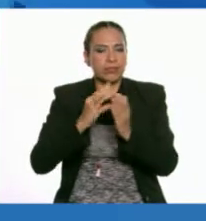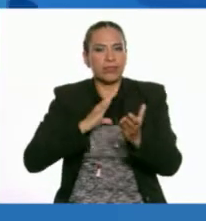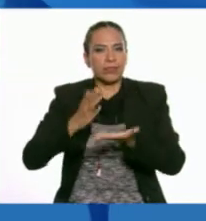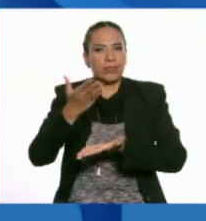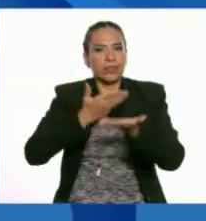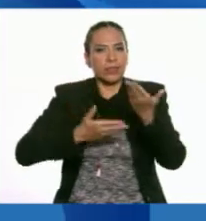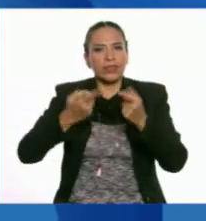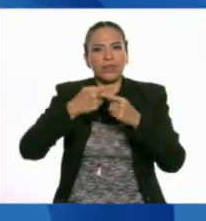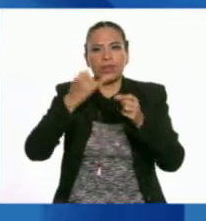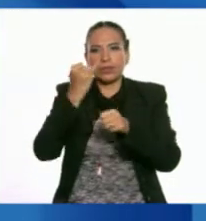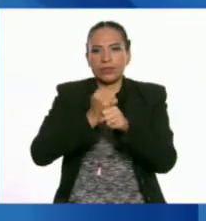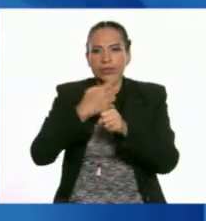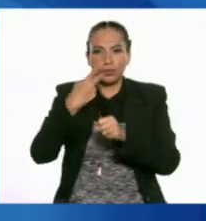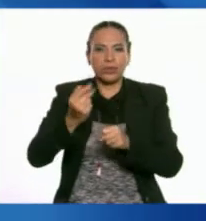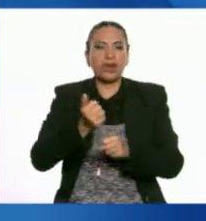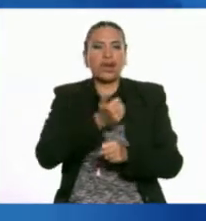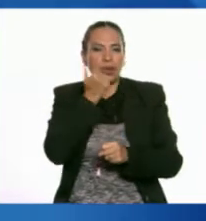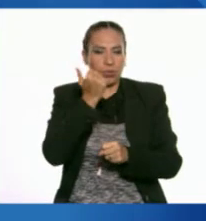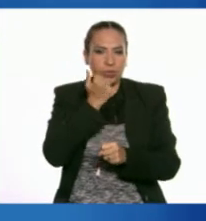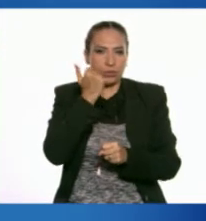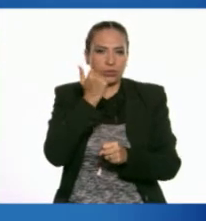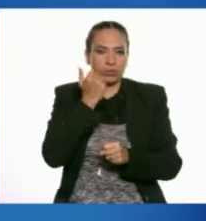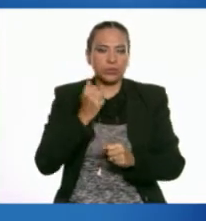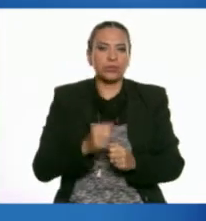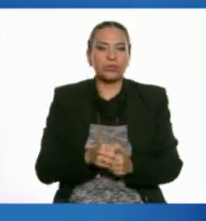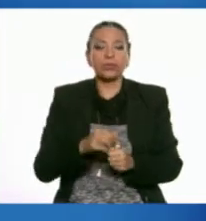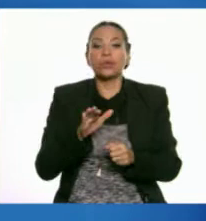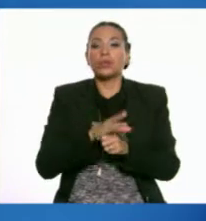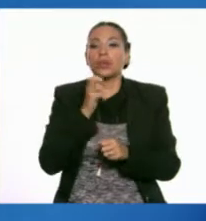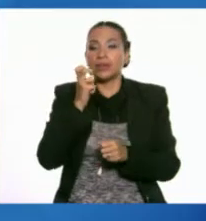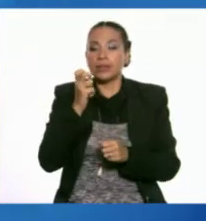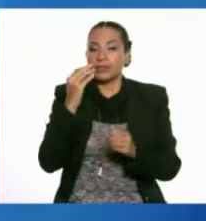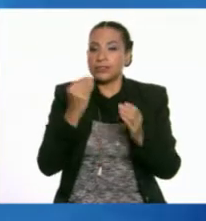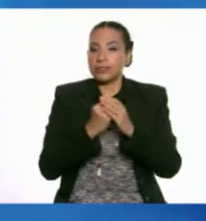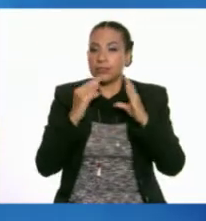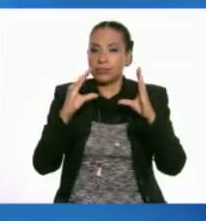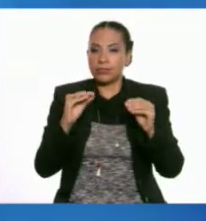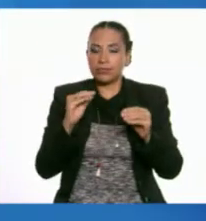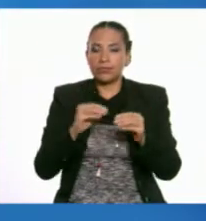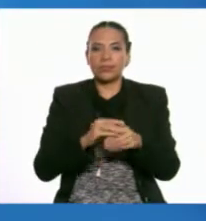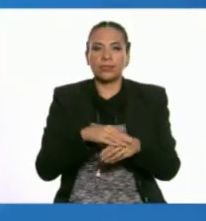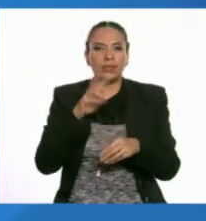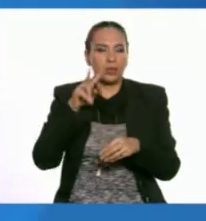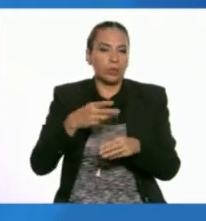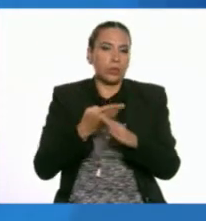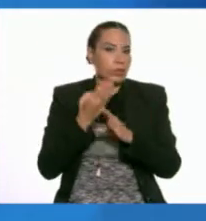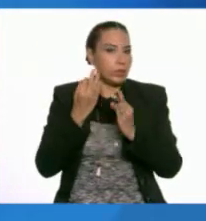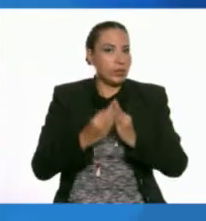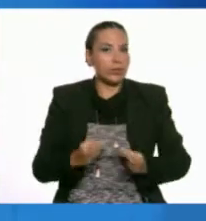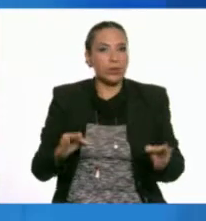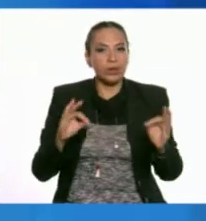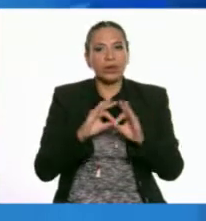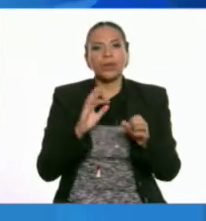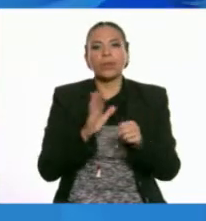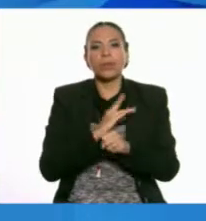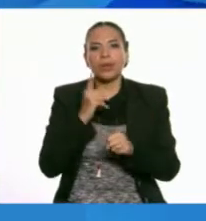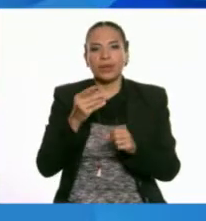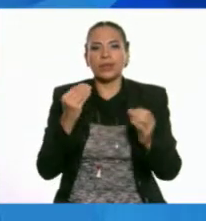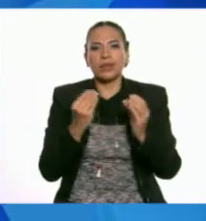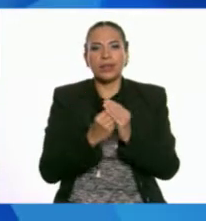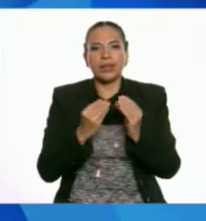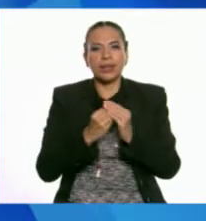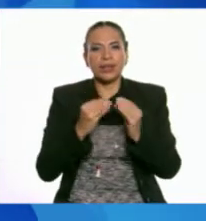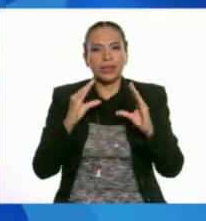sus investigaciones con sus alumnos. Justamente en esa clase era muy importante porque esta